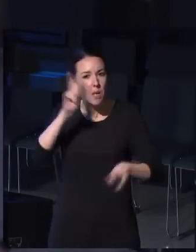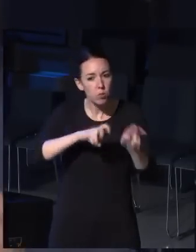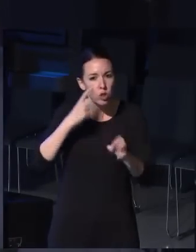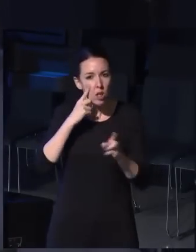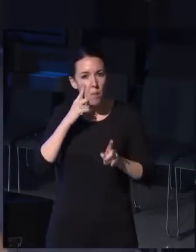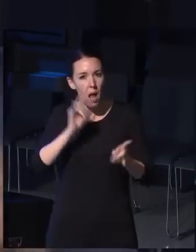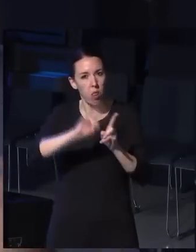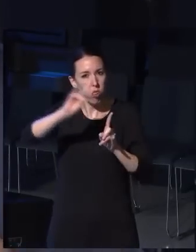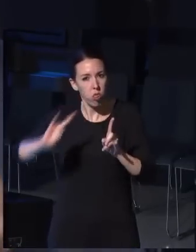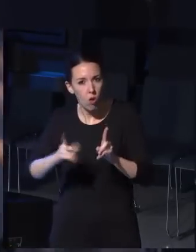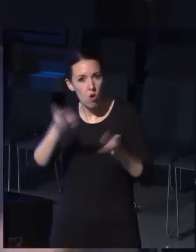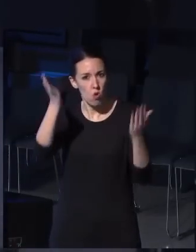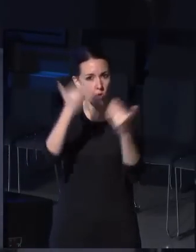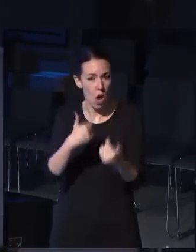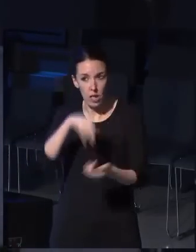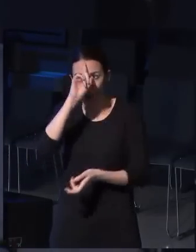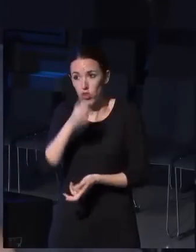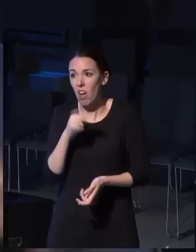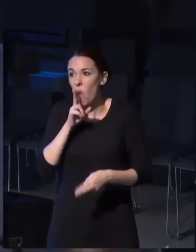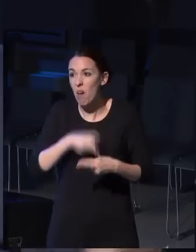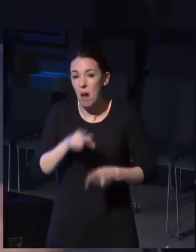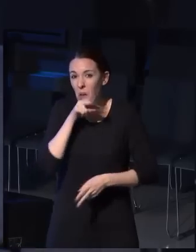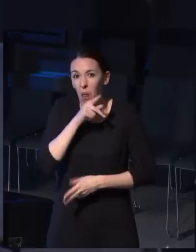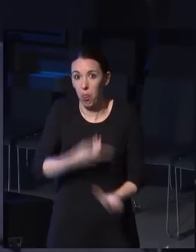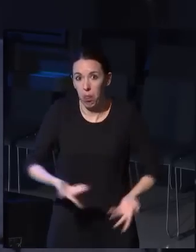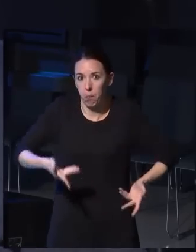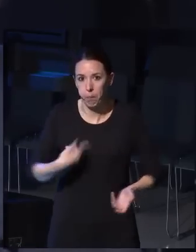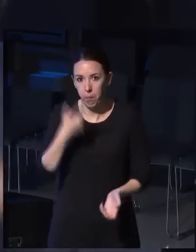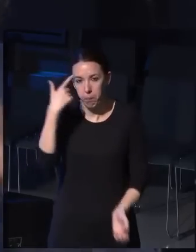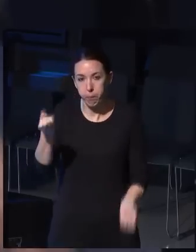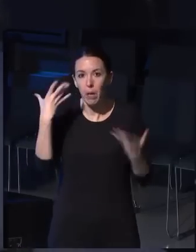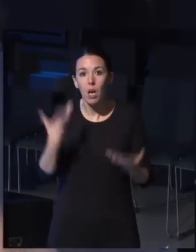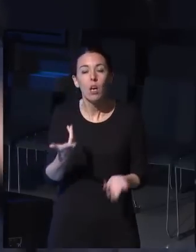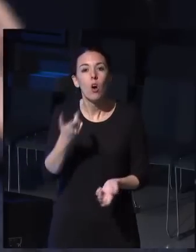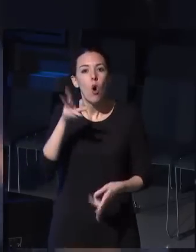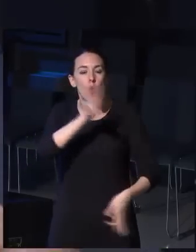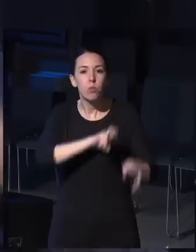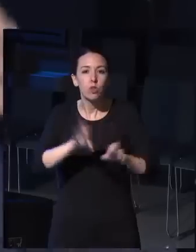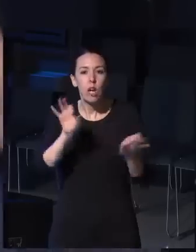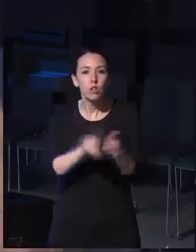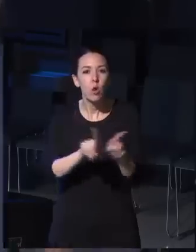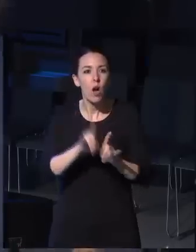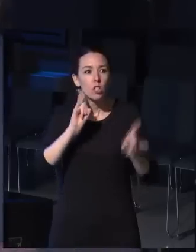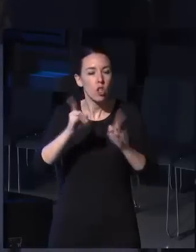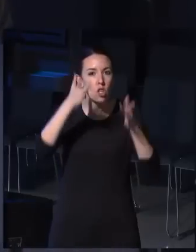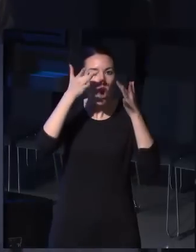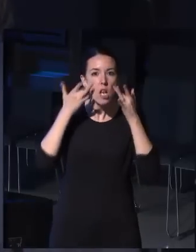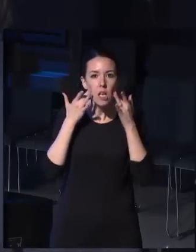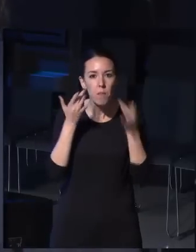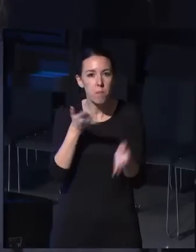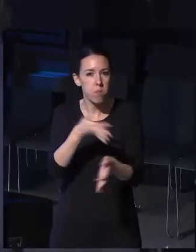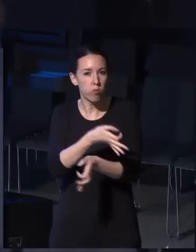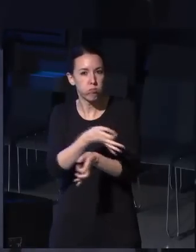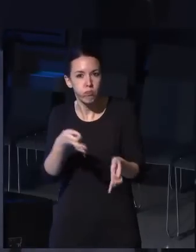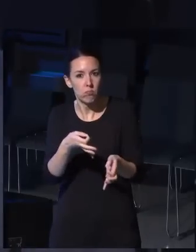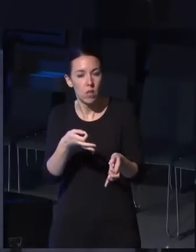distorsión armónica, que no sé qué, que yo no sé ni lo que es eso, y están buscando como el sonido limpio, el sonido fidedigno, pero